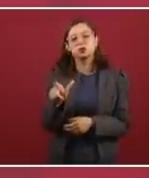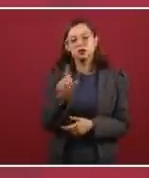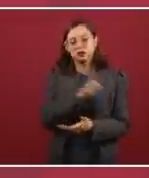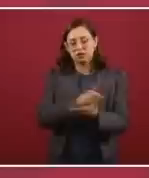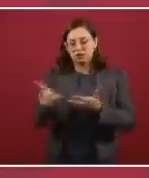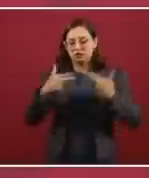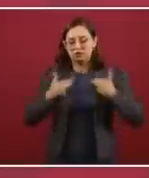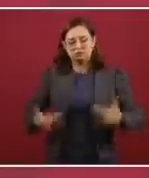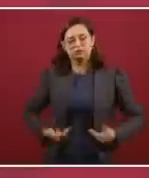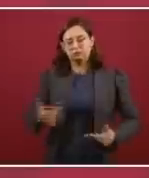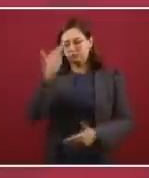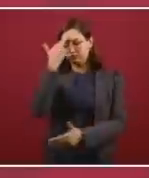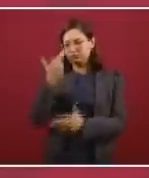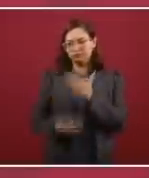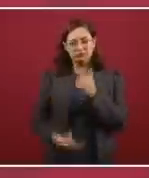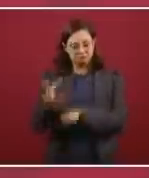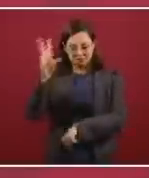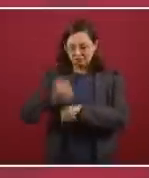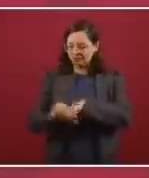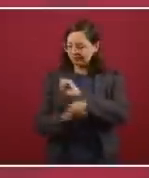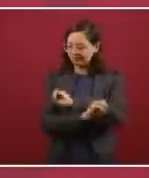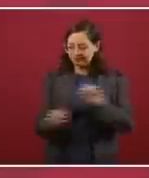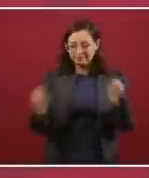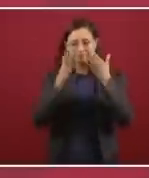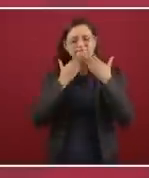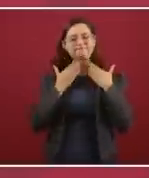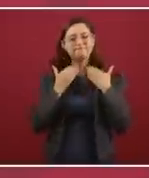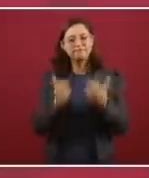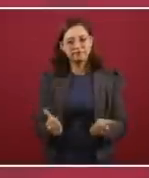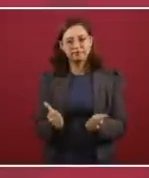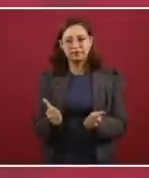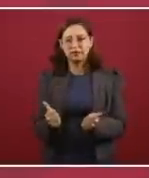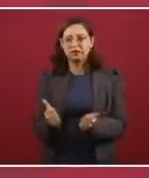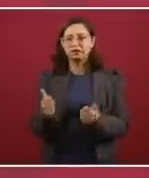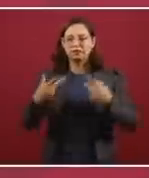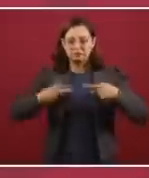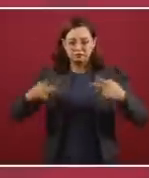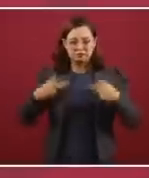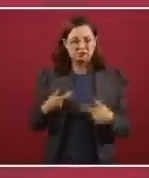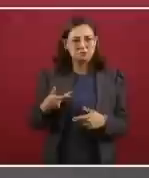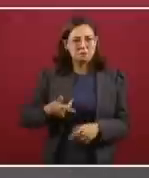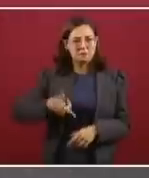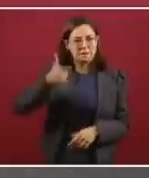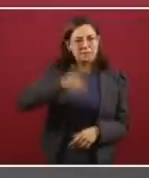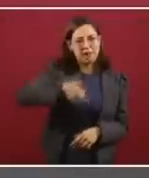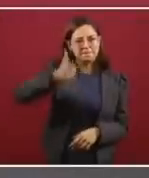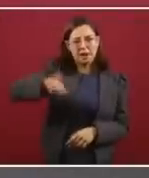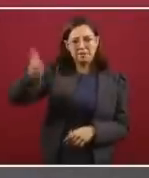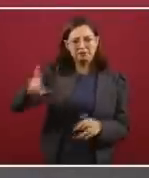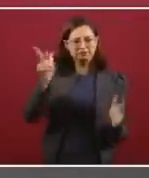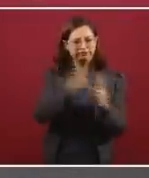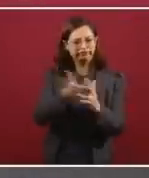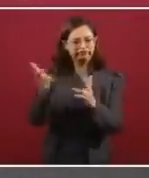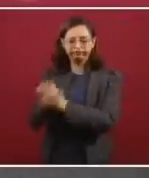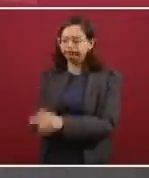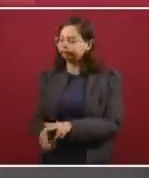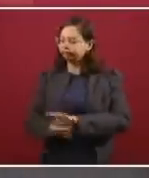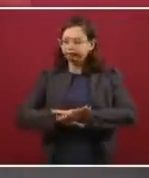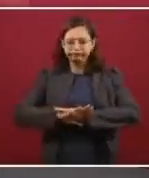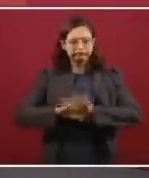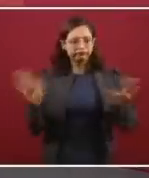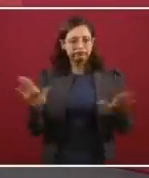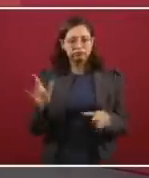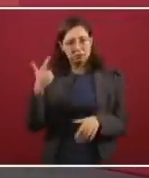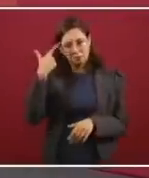violación de derechos humanos, no se permite, no se permiten ejecuciones, no se permiten tiros